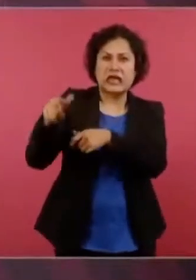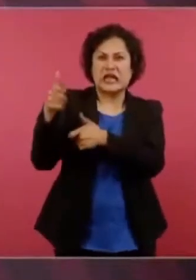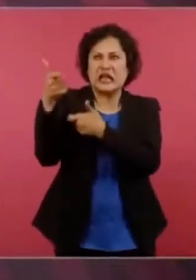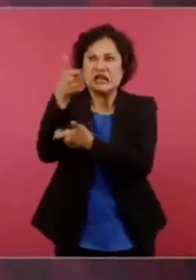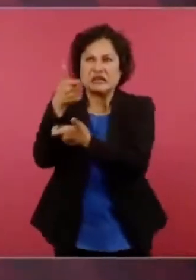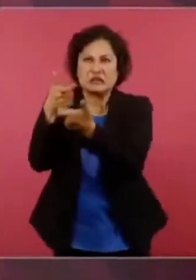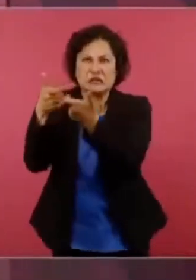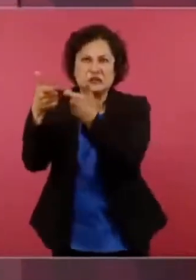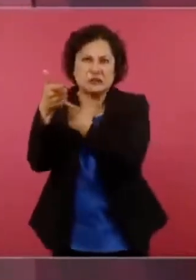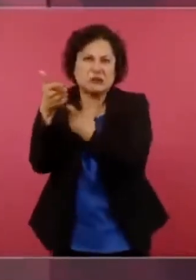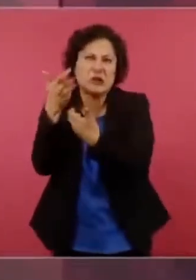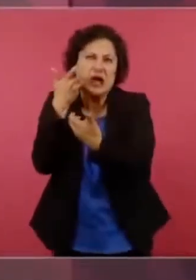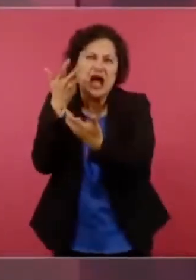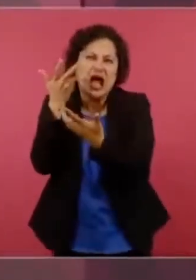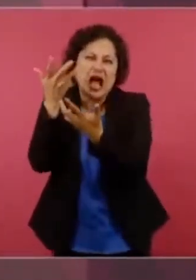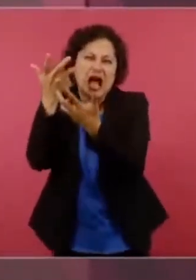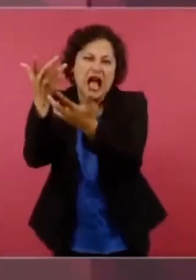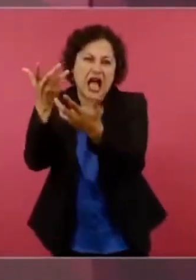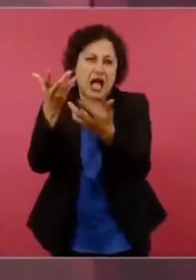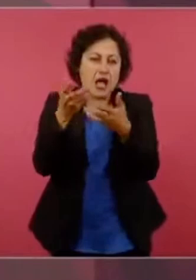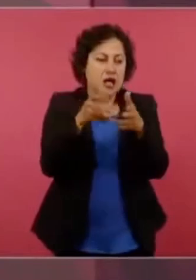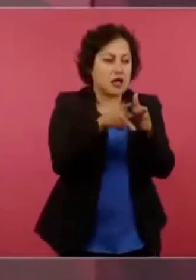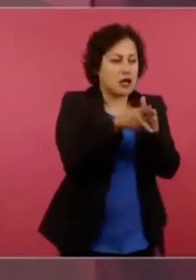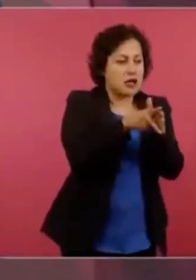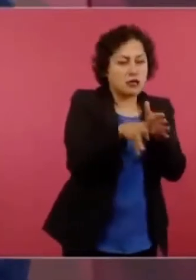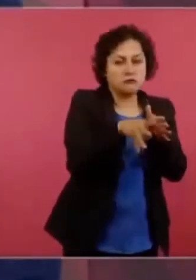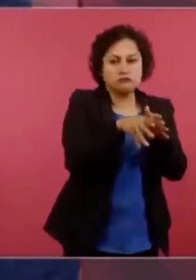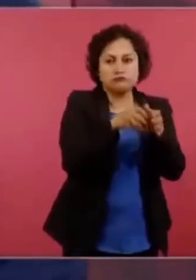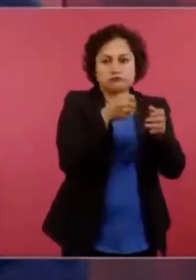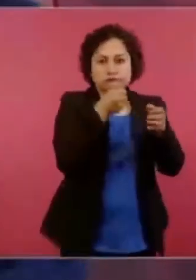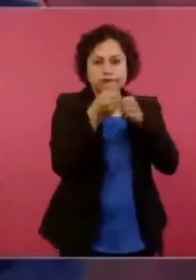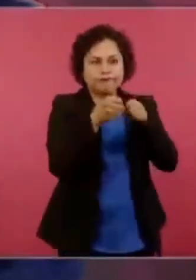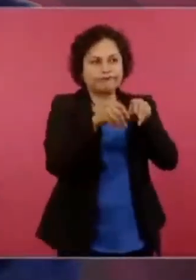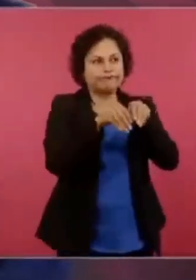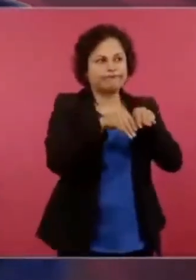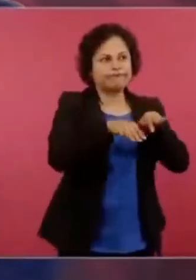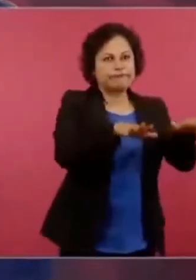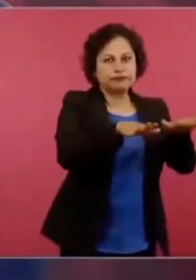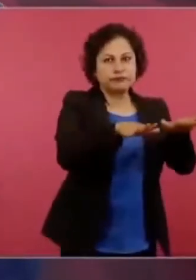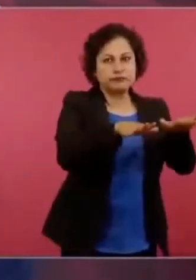Los medios son parte